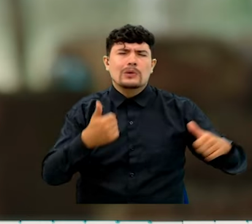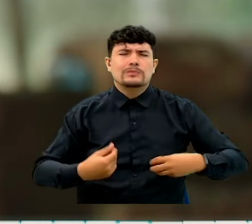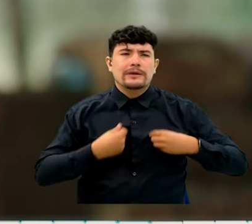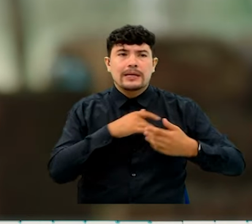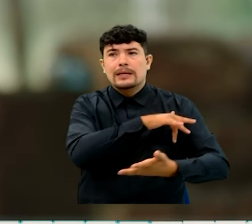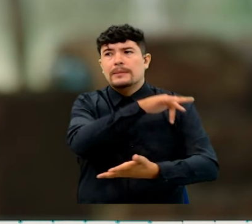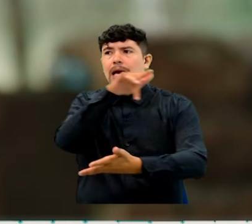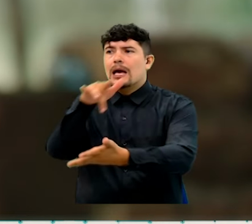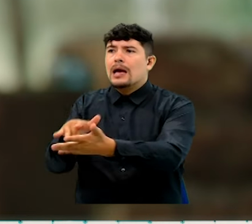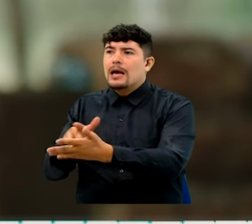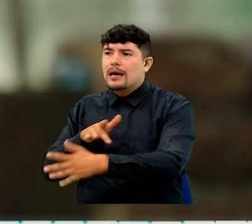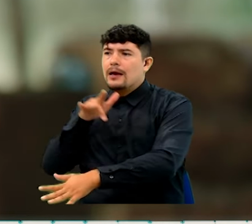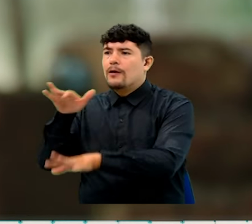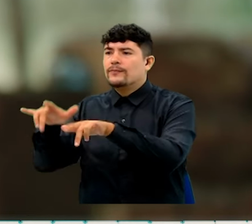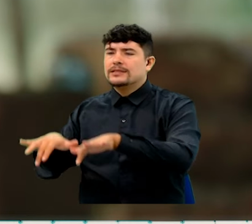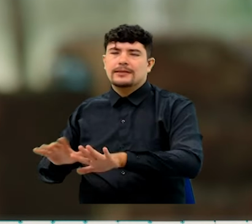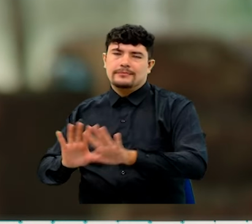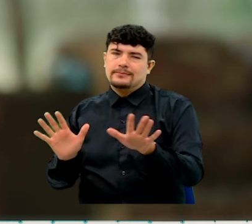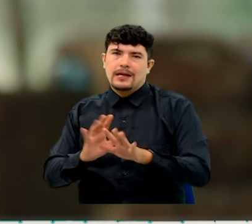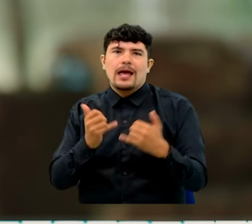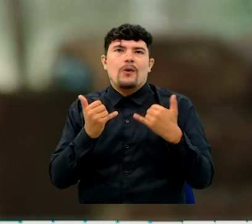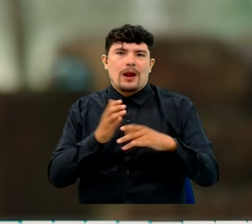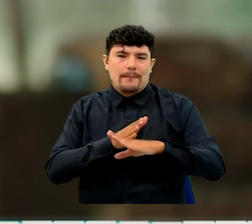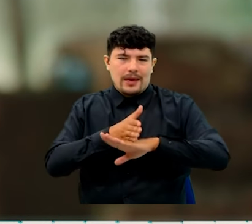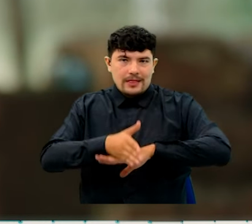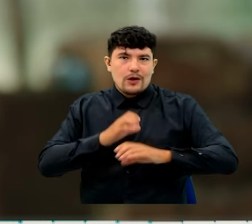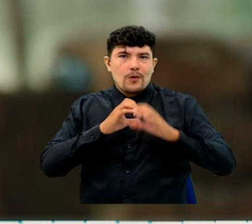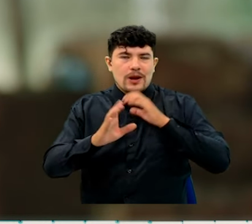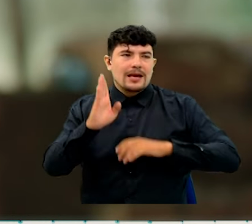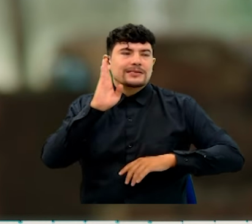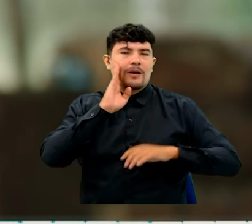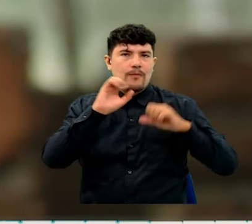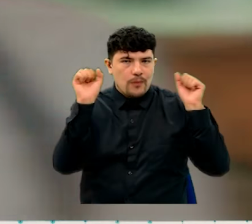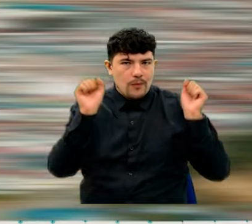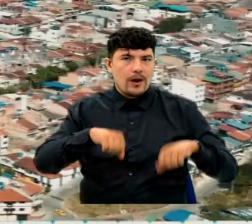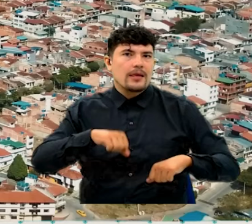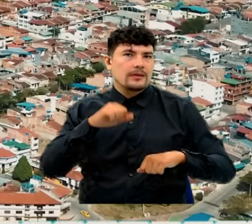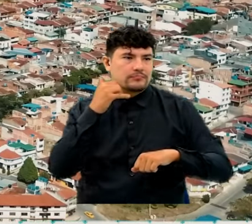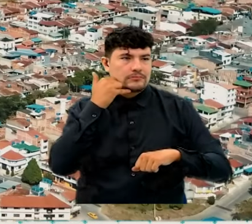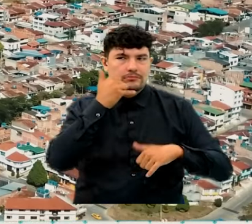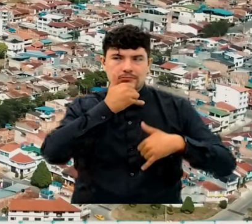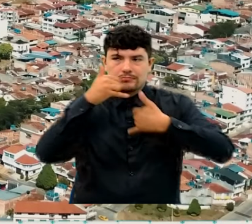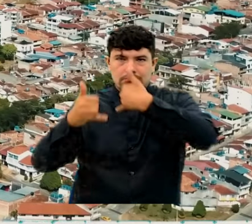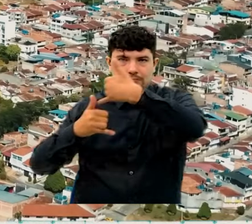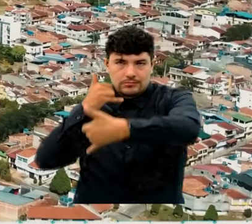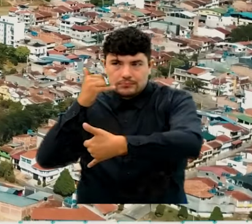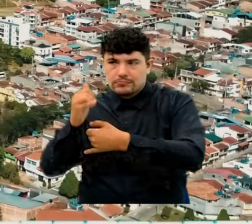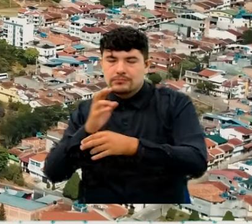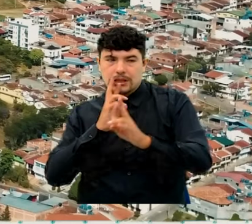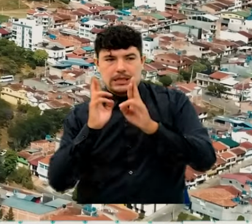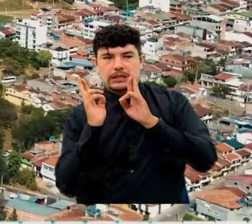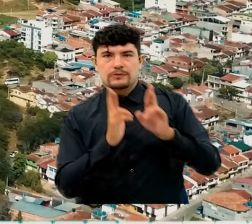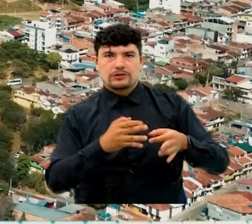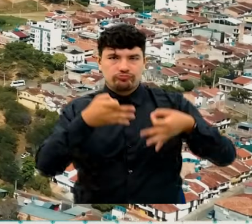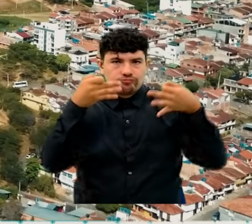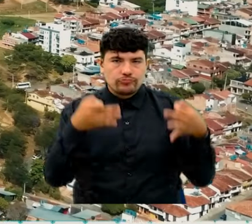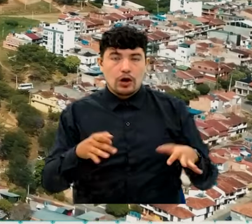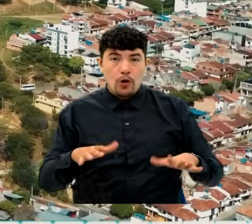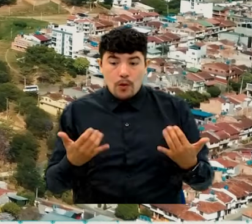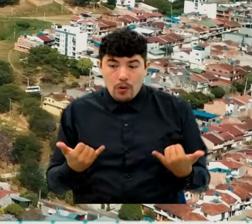en ese canal que llega a las comunidades, que recibe también las diferentes inquietudes de las comunidades y ver cómo con espacios como